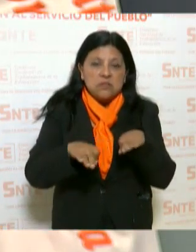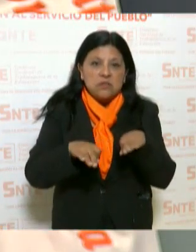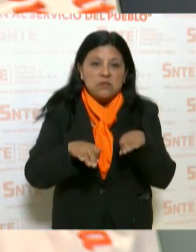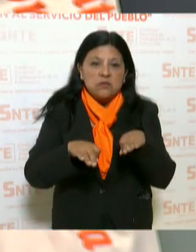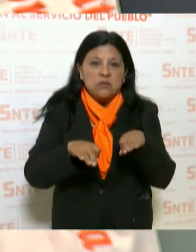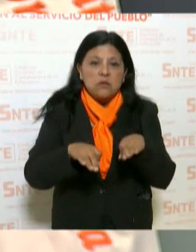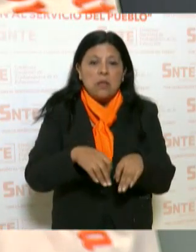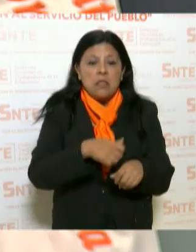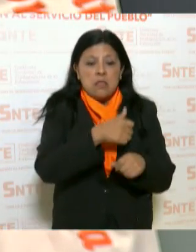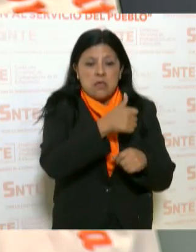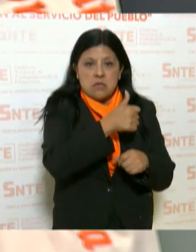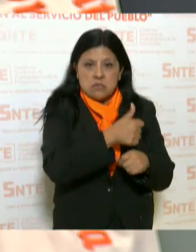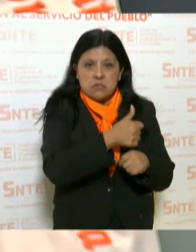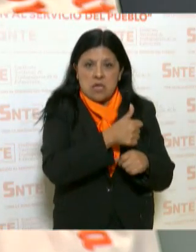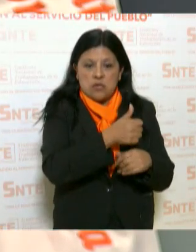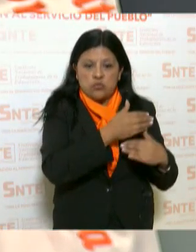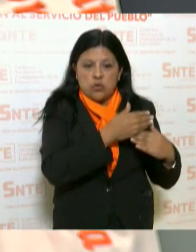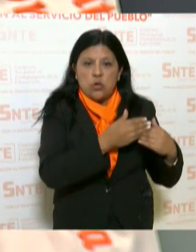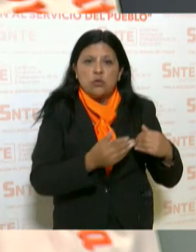6 a 6,